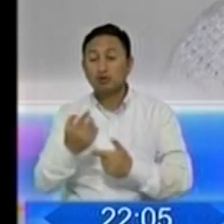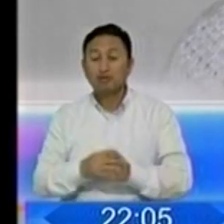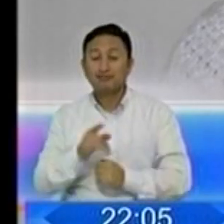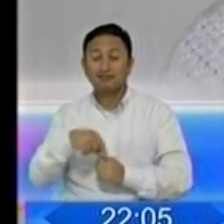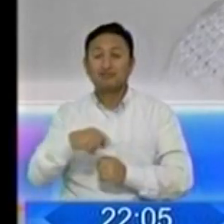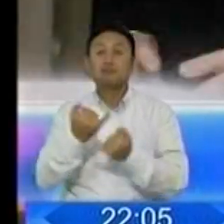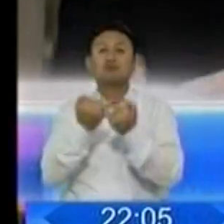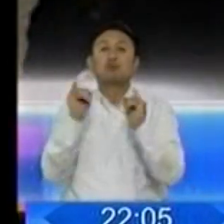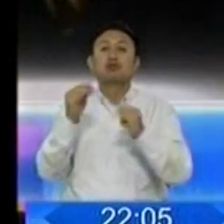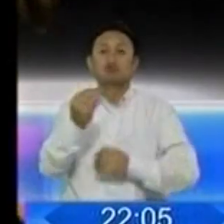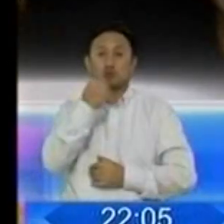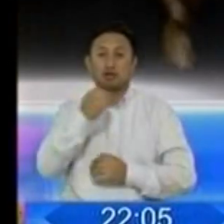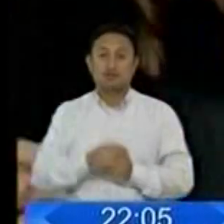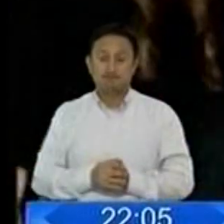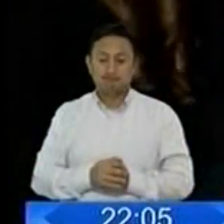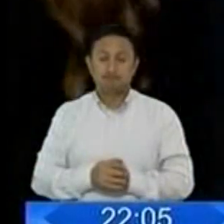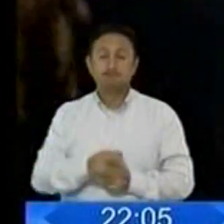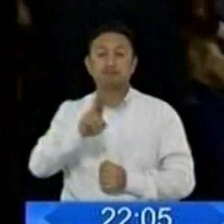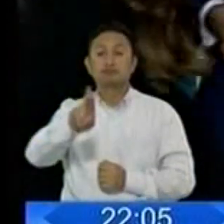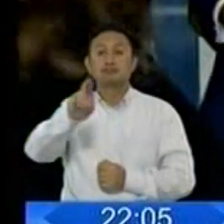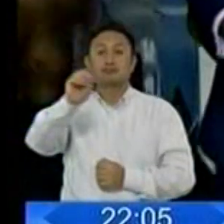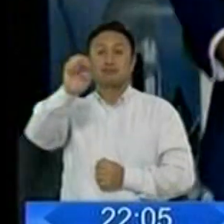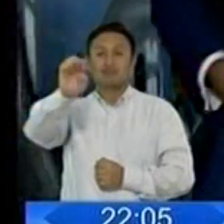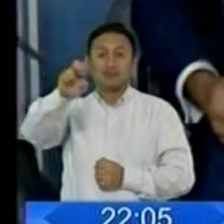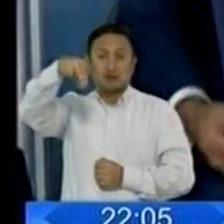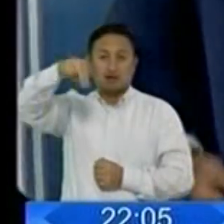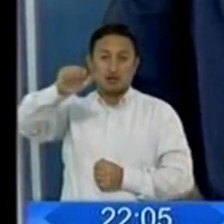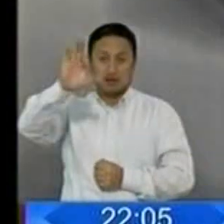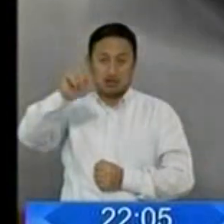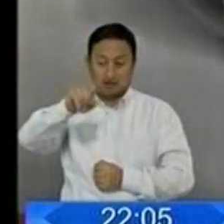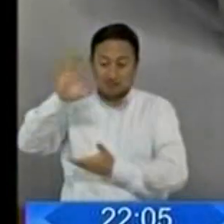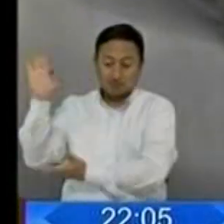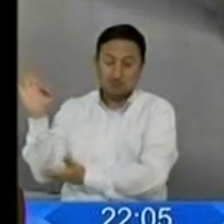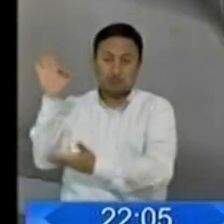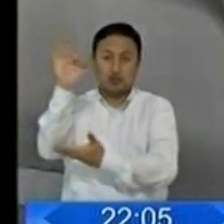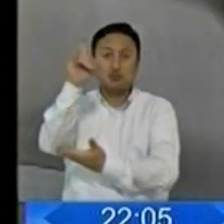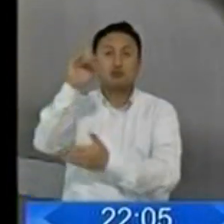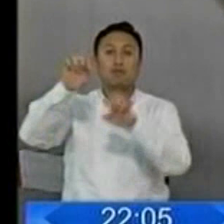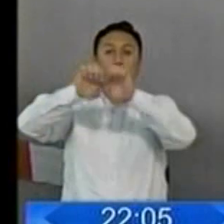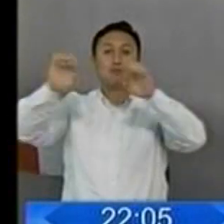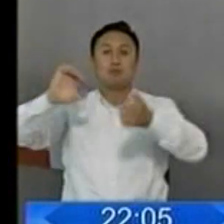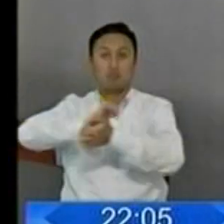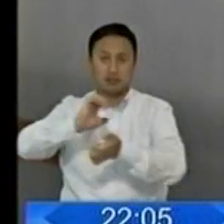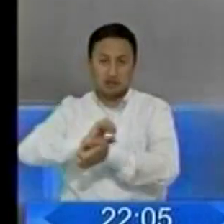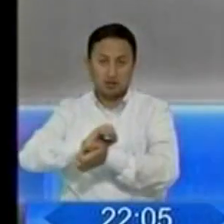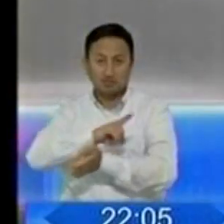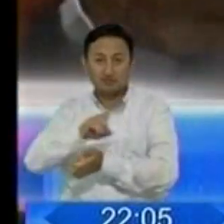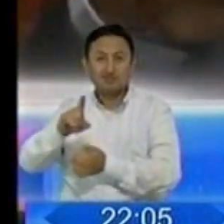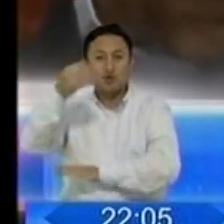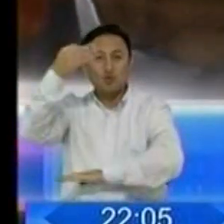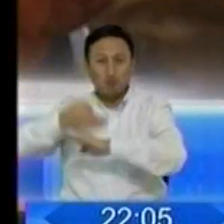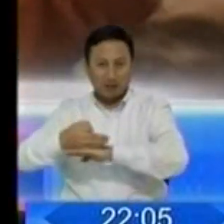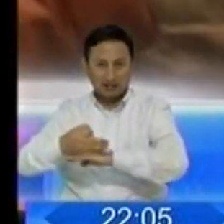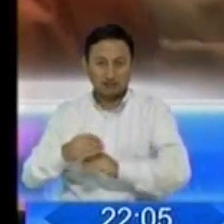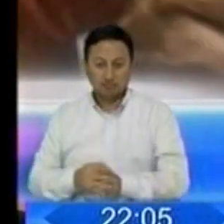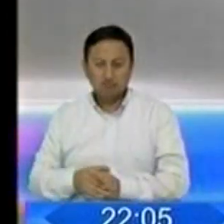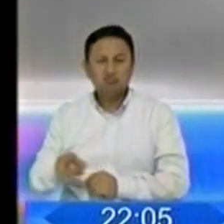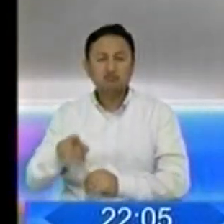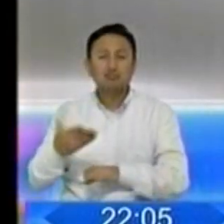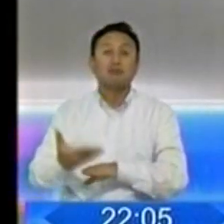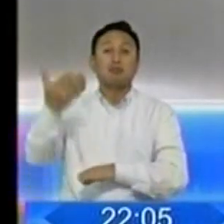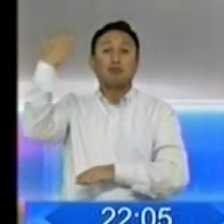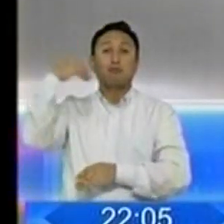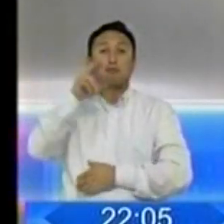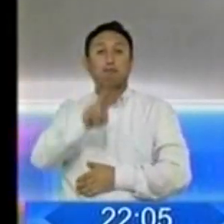soberanía alimentaria. Renata Catotas llegó a la audiencia en representación de una quesera ubicada en la provincia de Cotopaxi. Sí. Relata que desde el